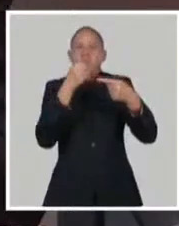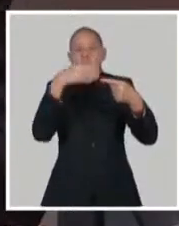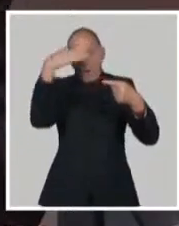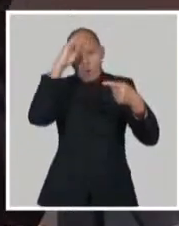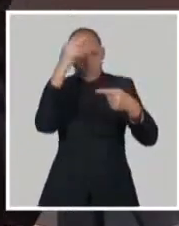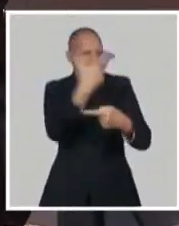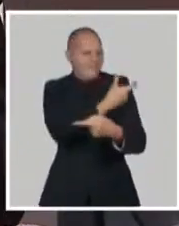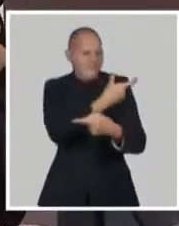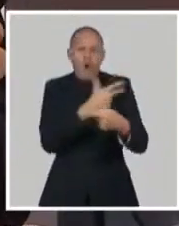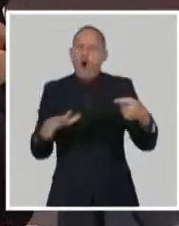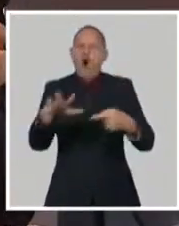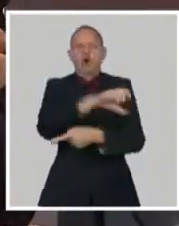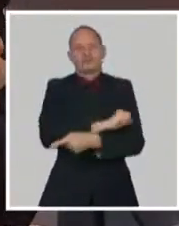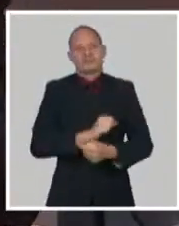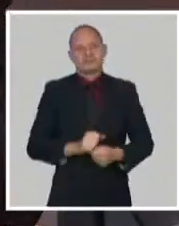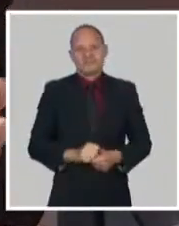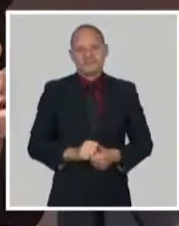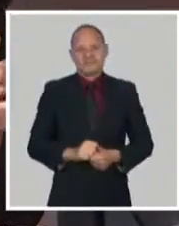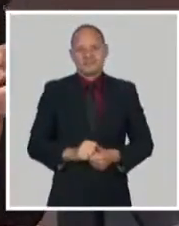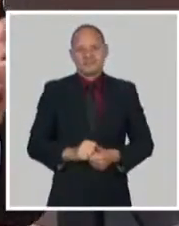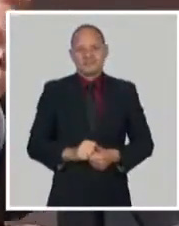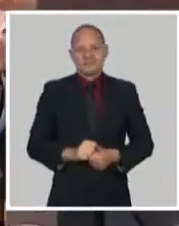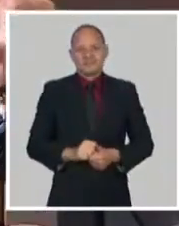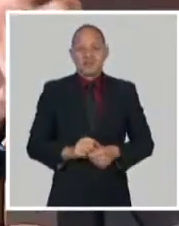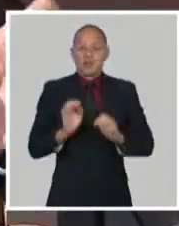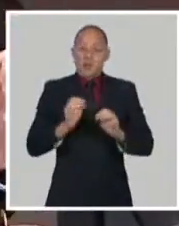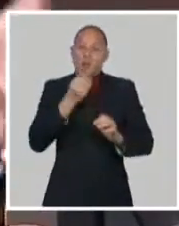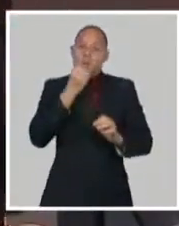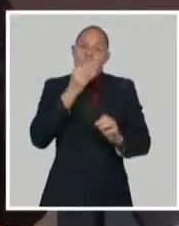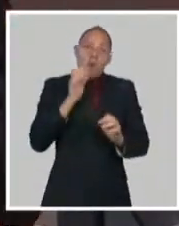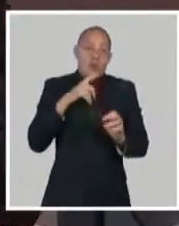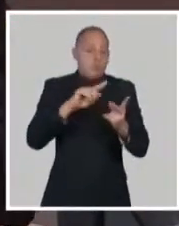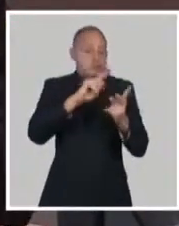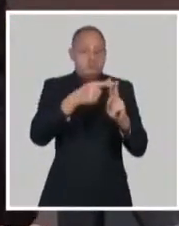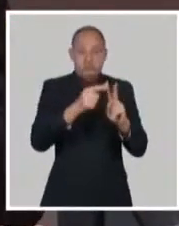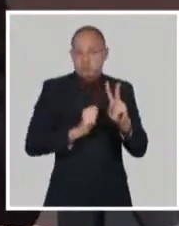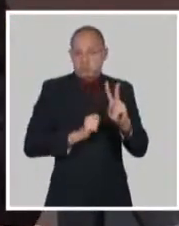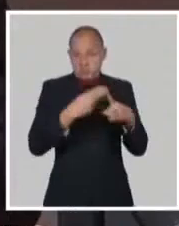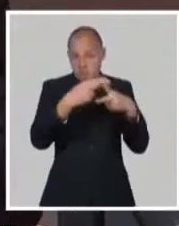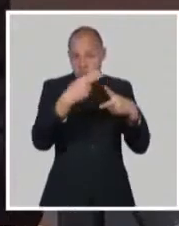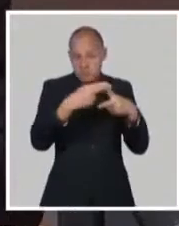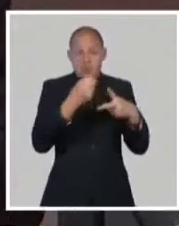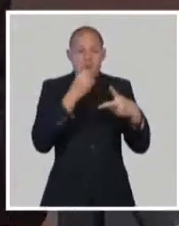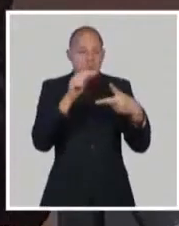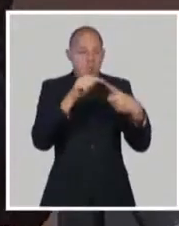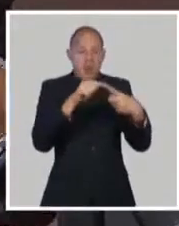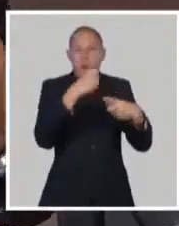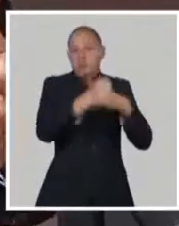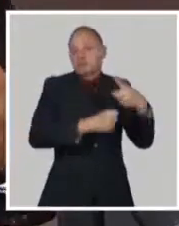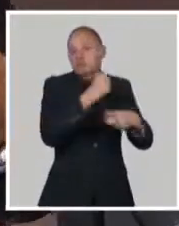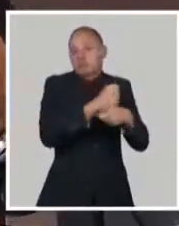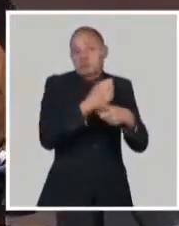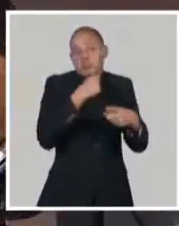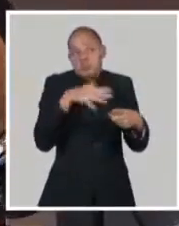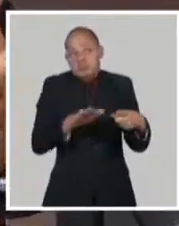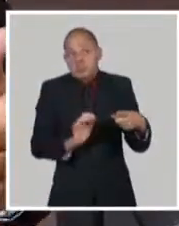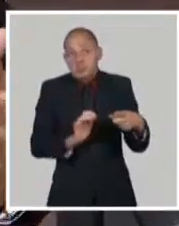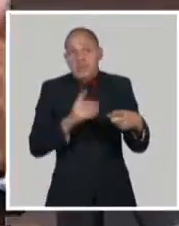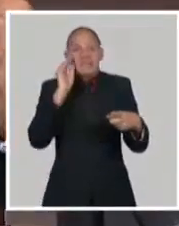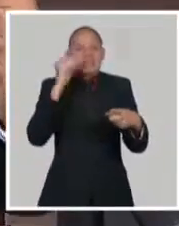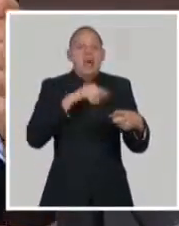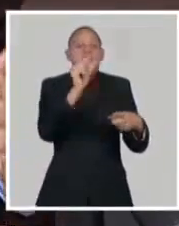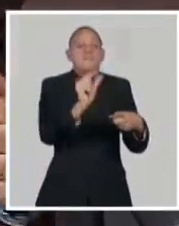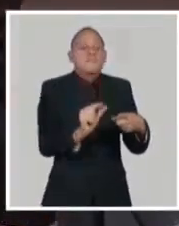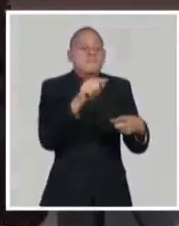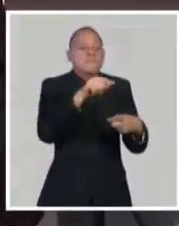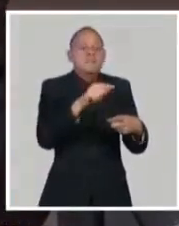hemos explicado, una variante de esta vacuna a lo mejor va destinada a Hoy se va a explicar, por ejemplo, hay el fenómeno de los convalecientes